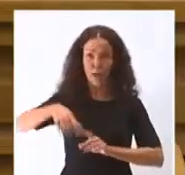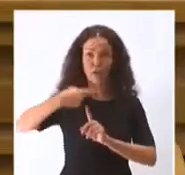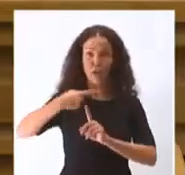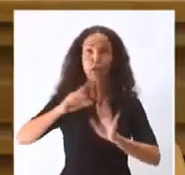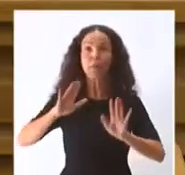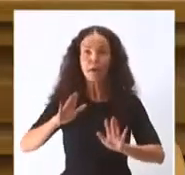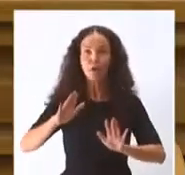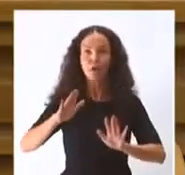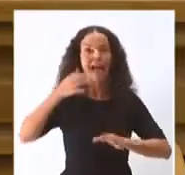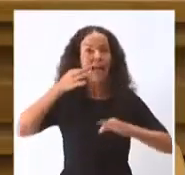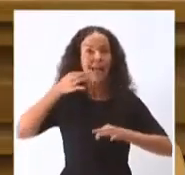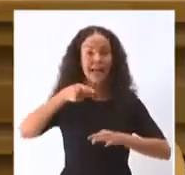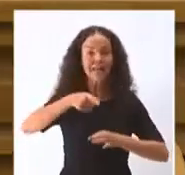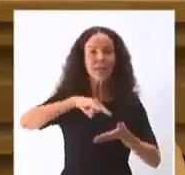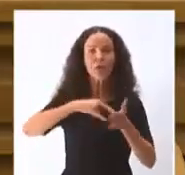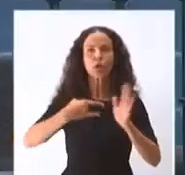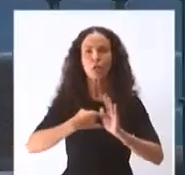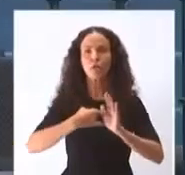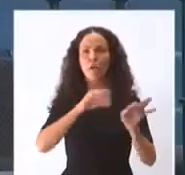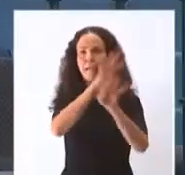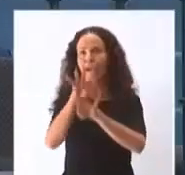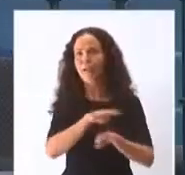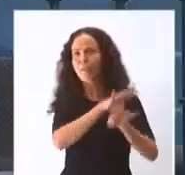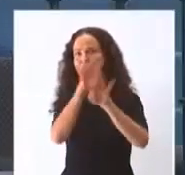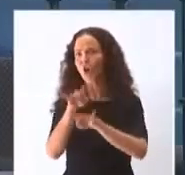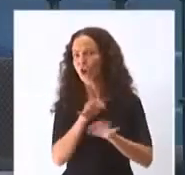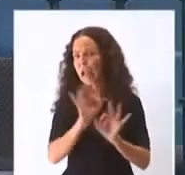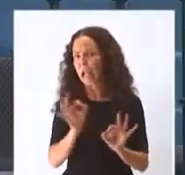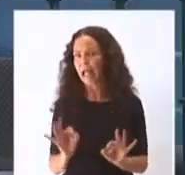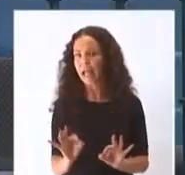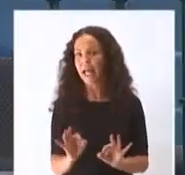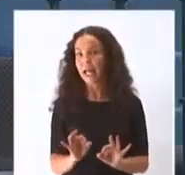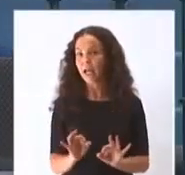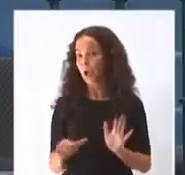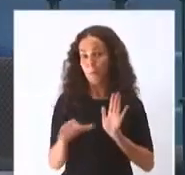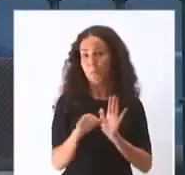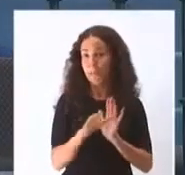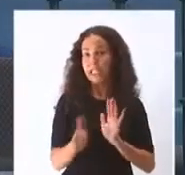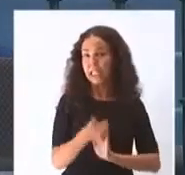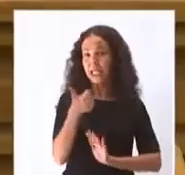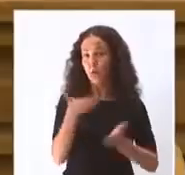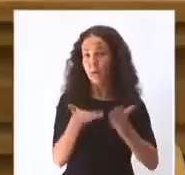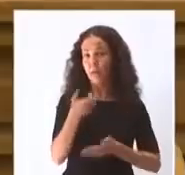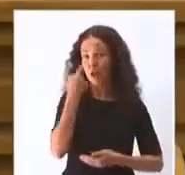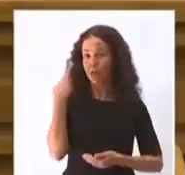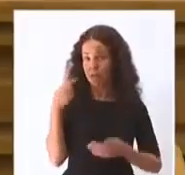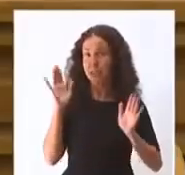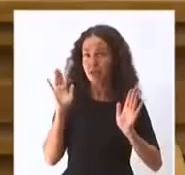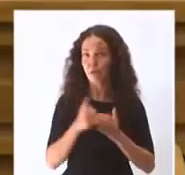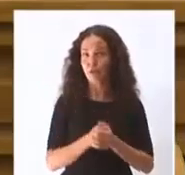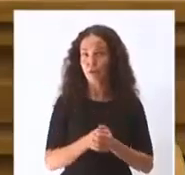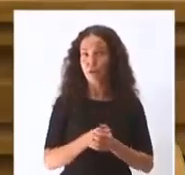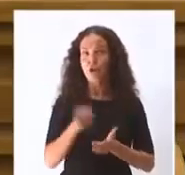proyecto podemos decir sin demagogia ninguna que está más cerca que el año pasado el año